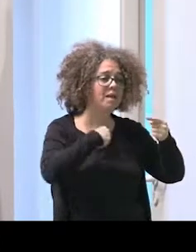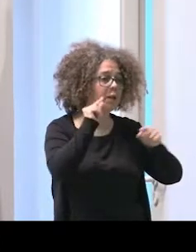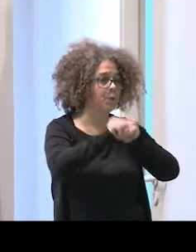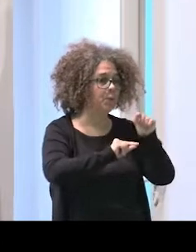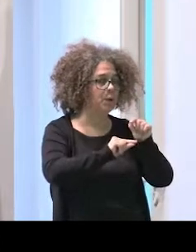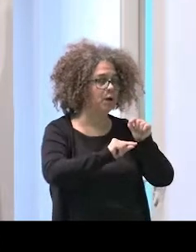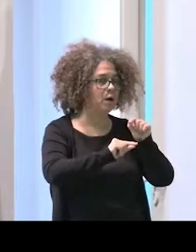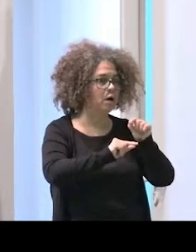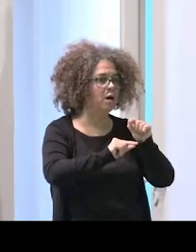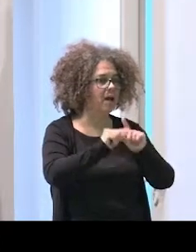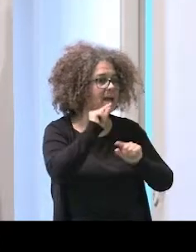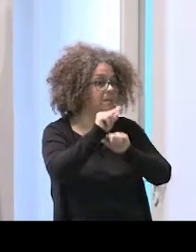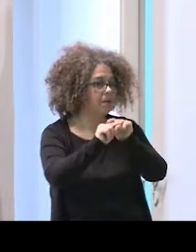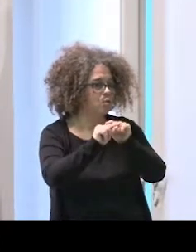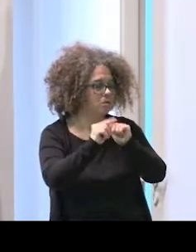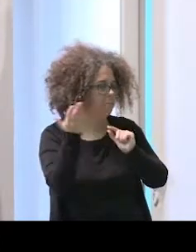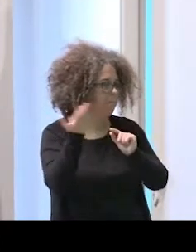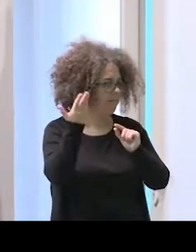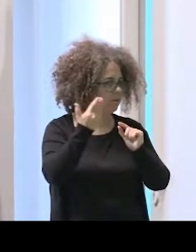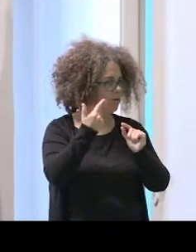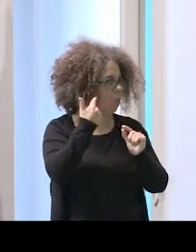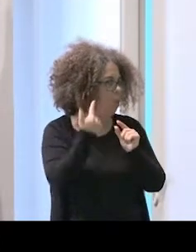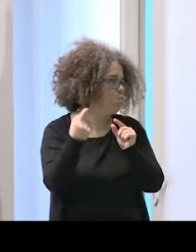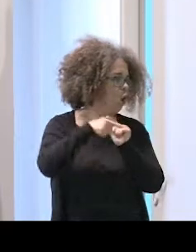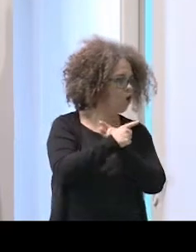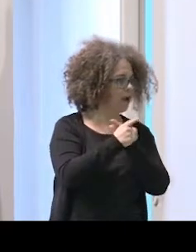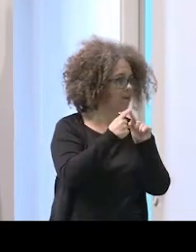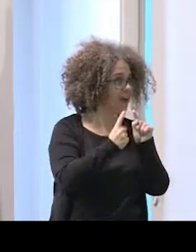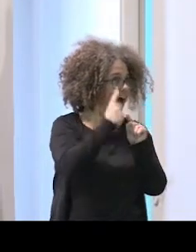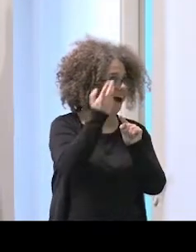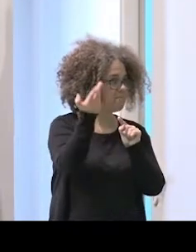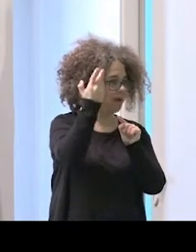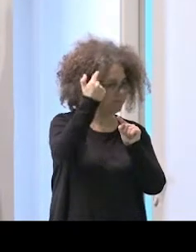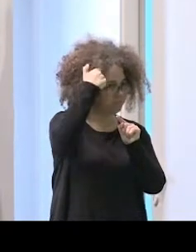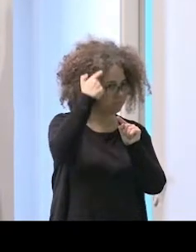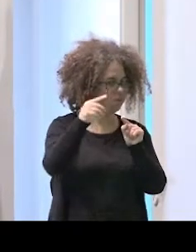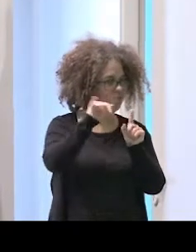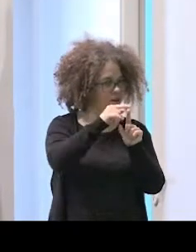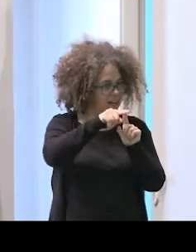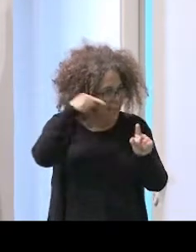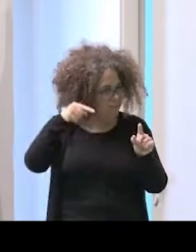final el citomegalovirus te está fastidiando un órgano neurológico y está fastidiando un nervio. Luego